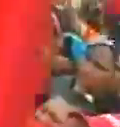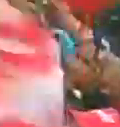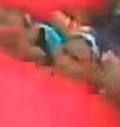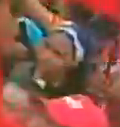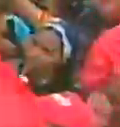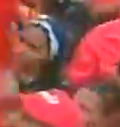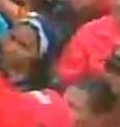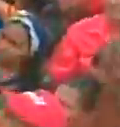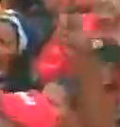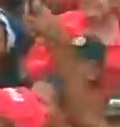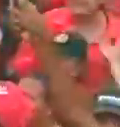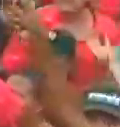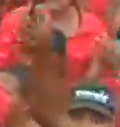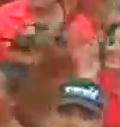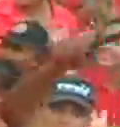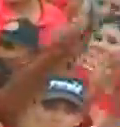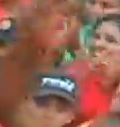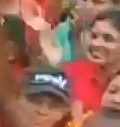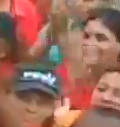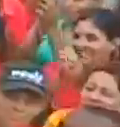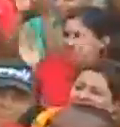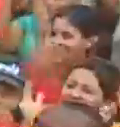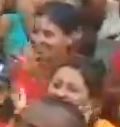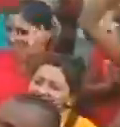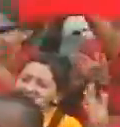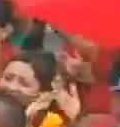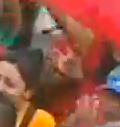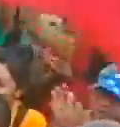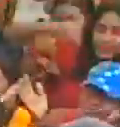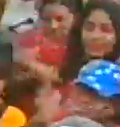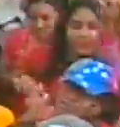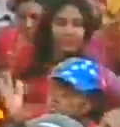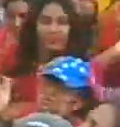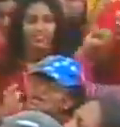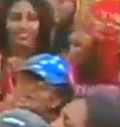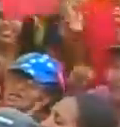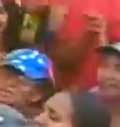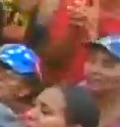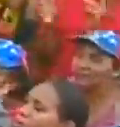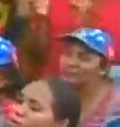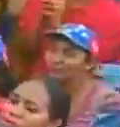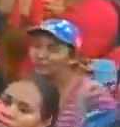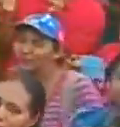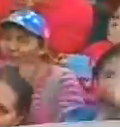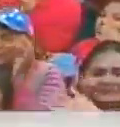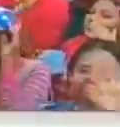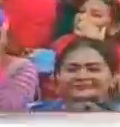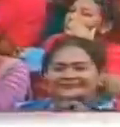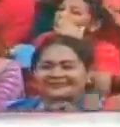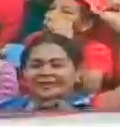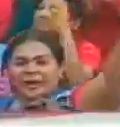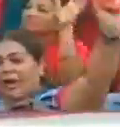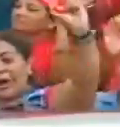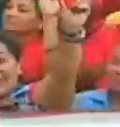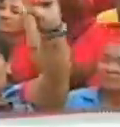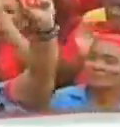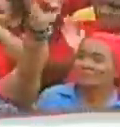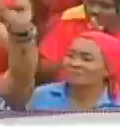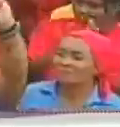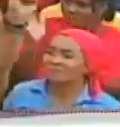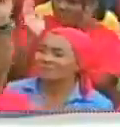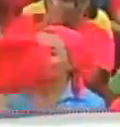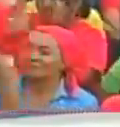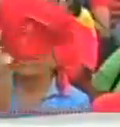pueblo apureño aquí en la calle, no solo respaldando a sus candidatos y candidatas territoriales